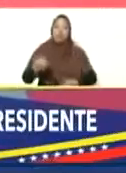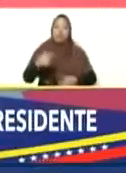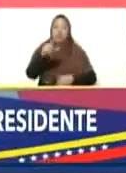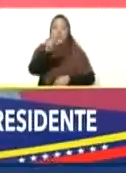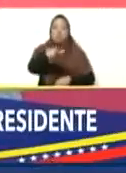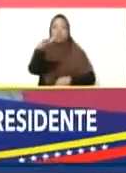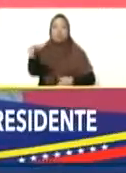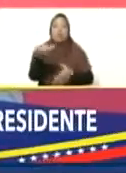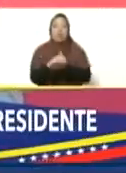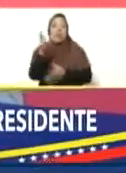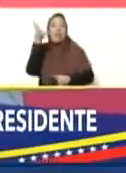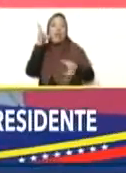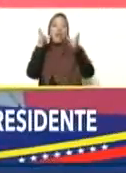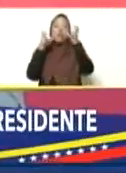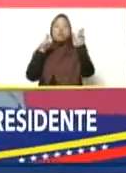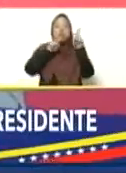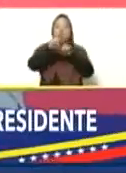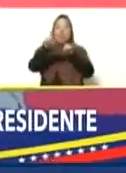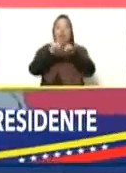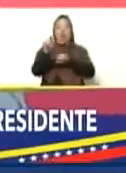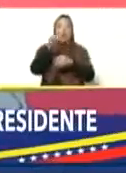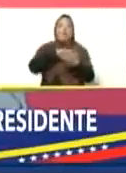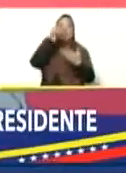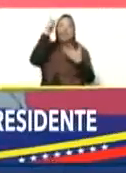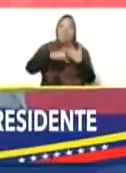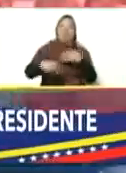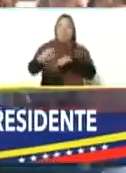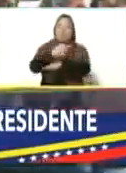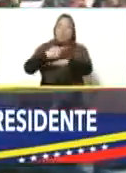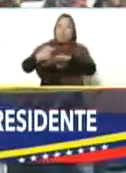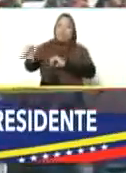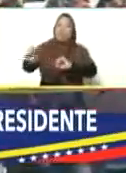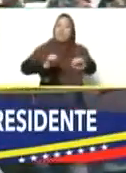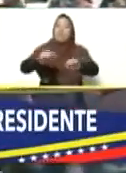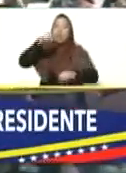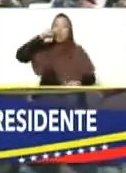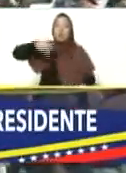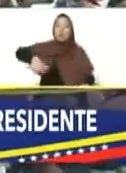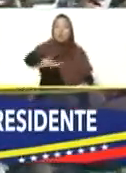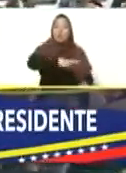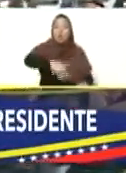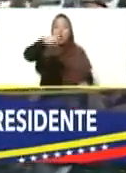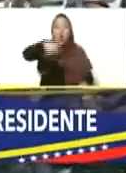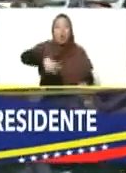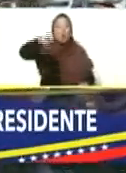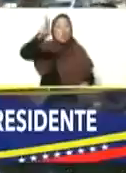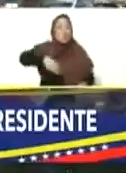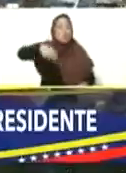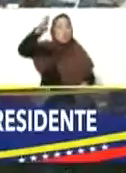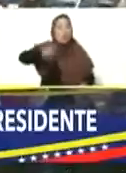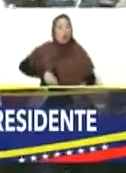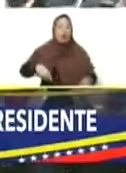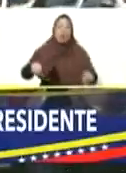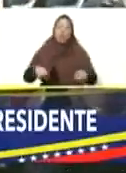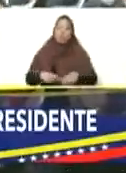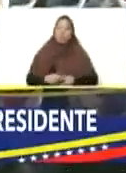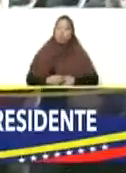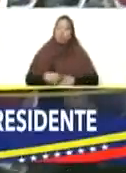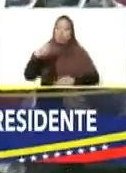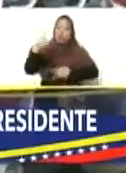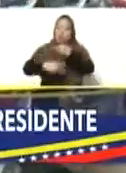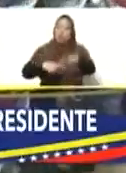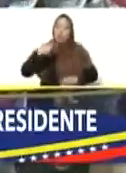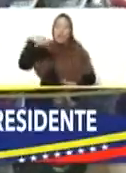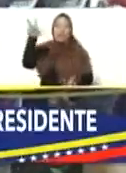a escuchar la crítica y las propuestas del movimiento popular hoy más que nunca refiérase